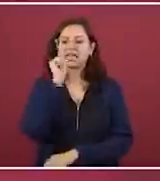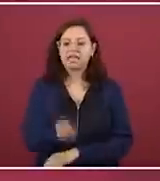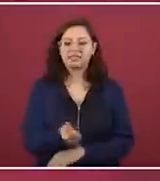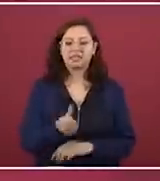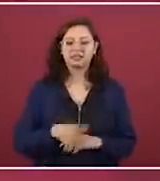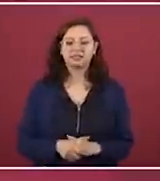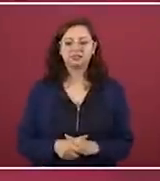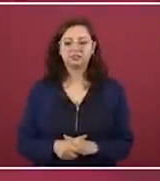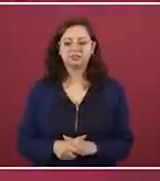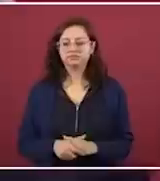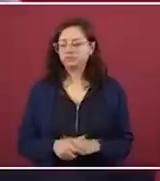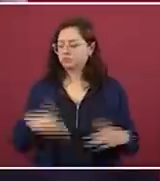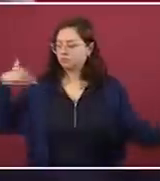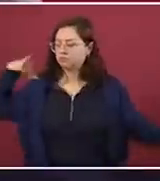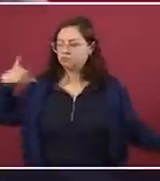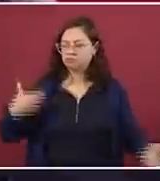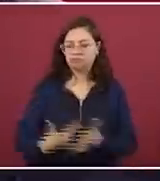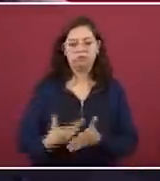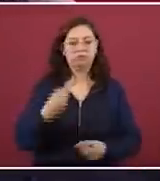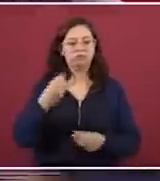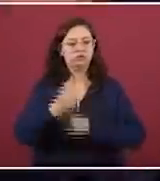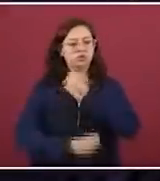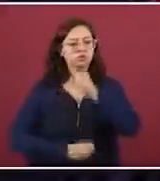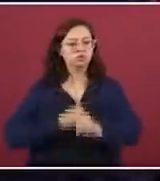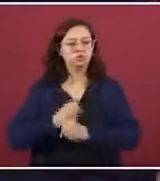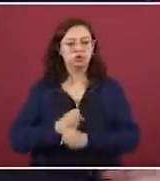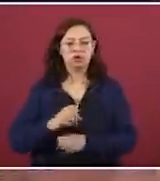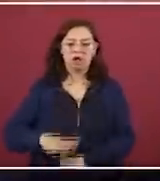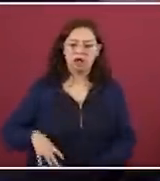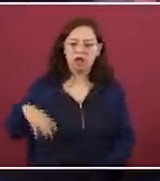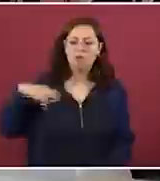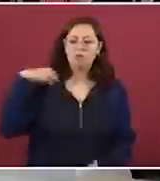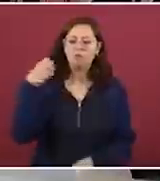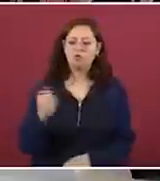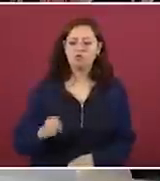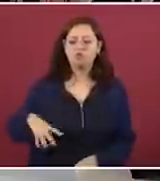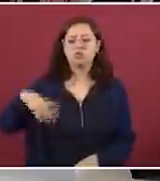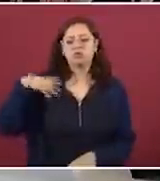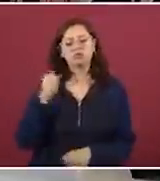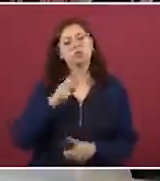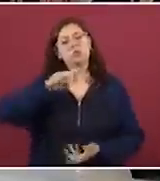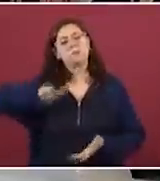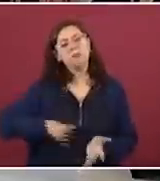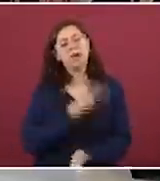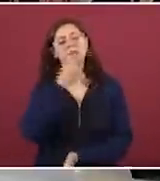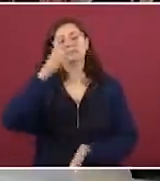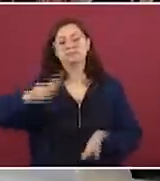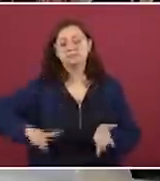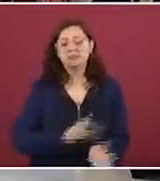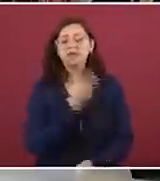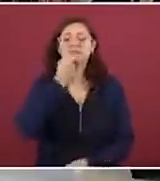Fue un abuso, lo voy a recordar.